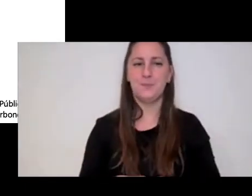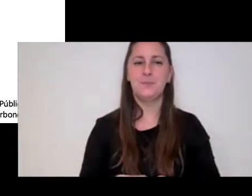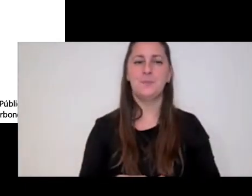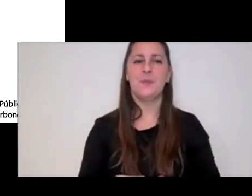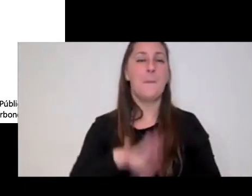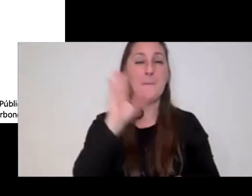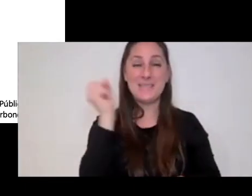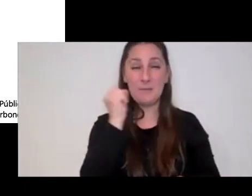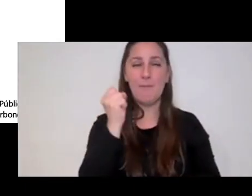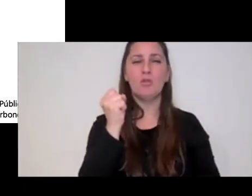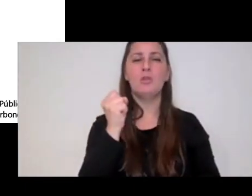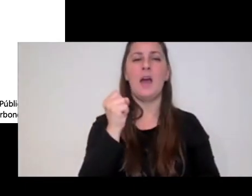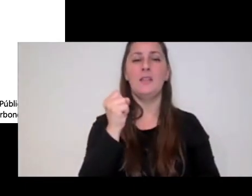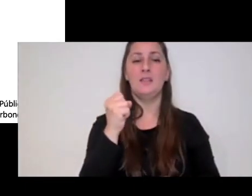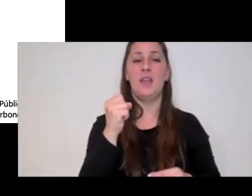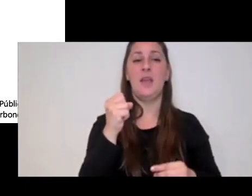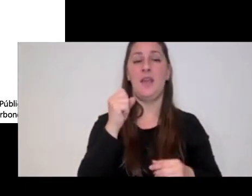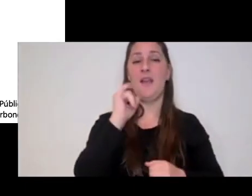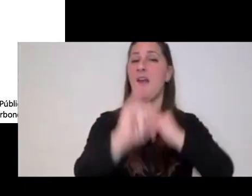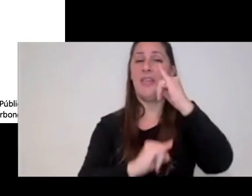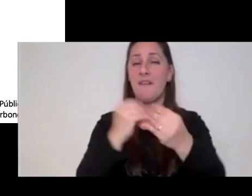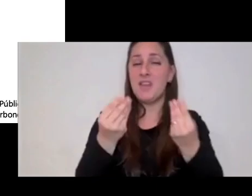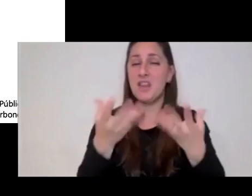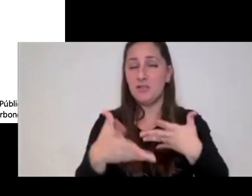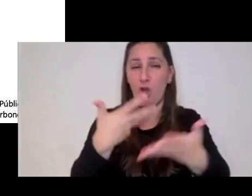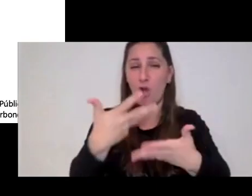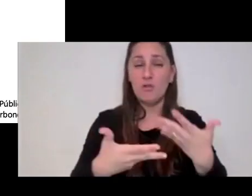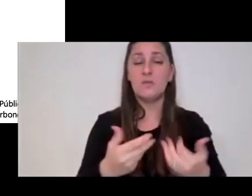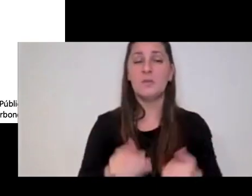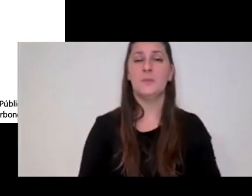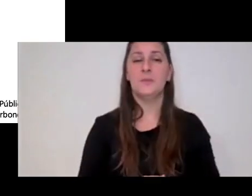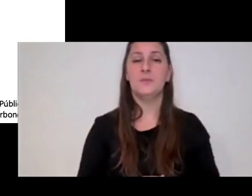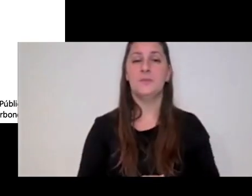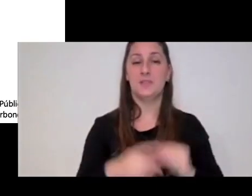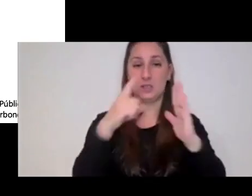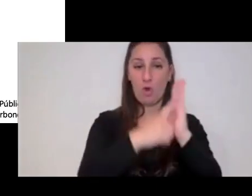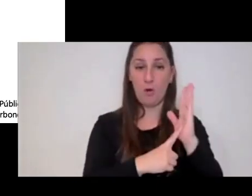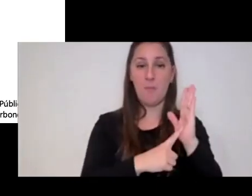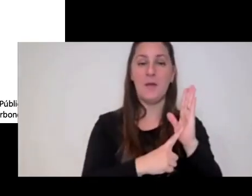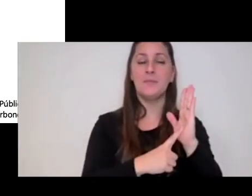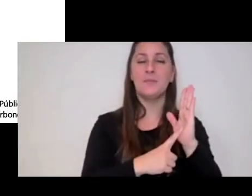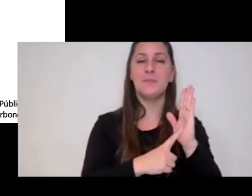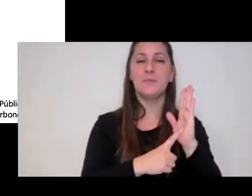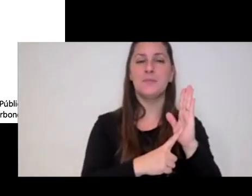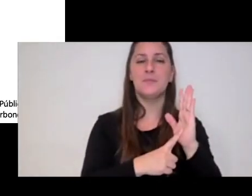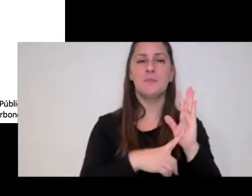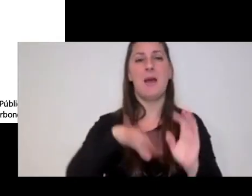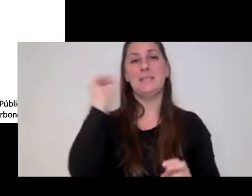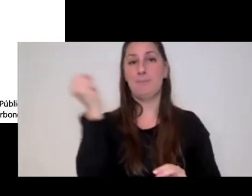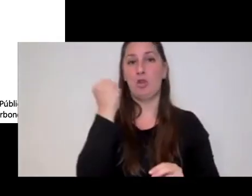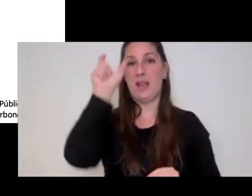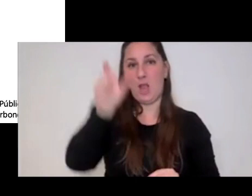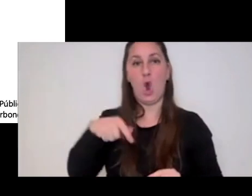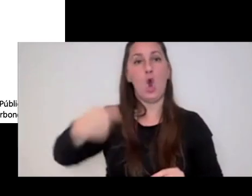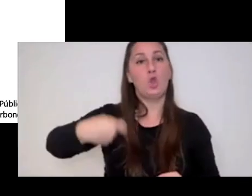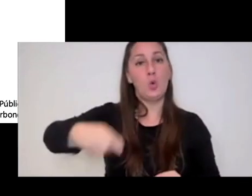importante dentro de las definiciones que nos va a ofrecer esta norma y que va a importarle a todos los contribuyentes y sujetos